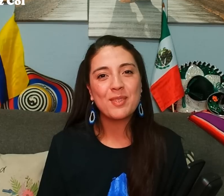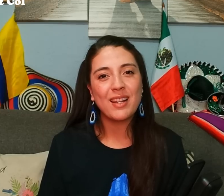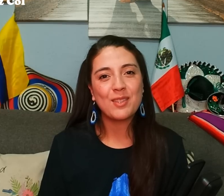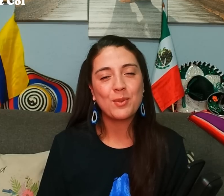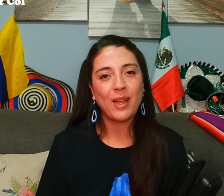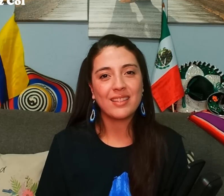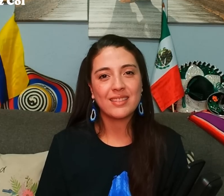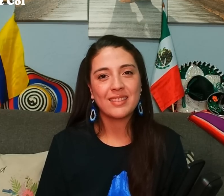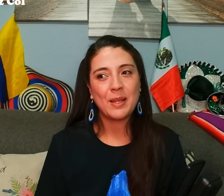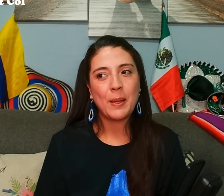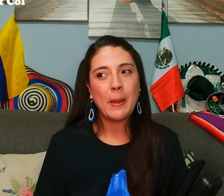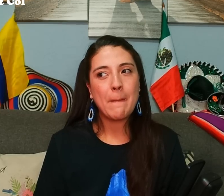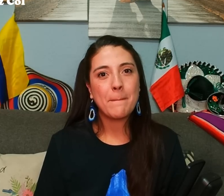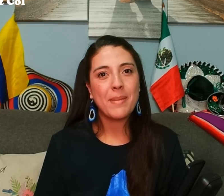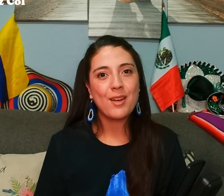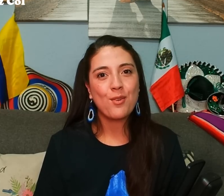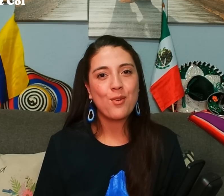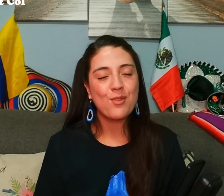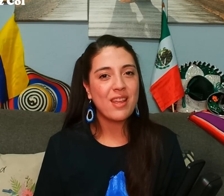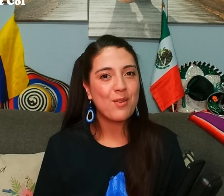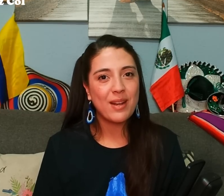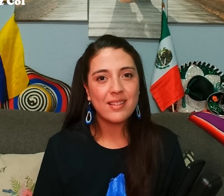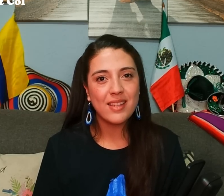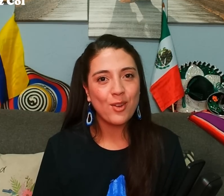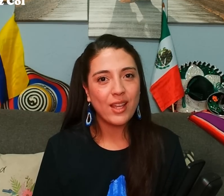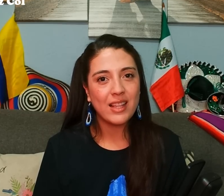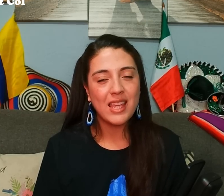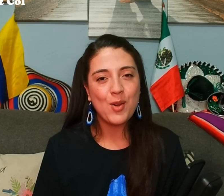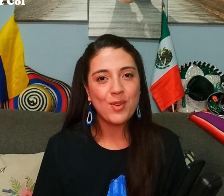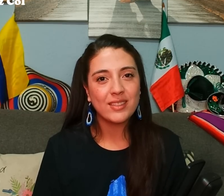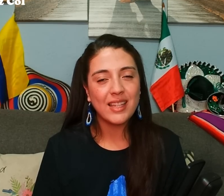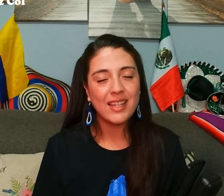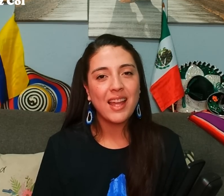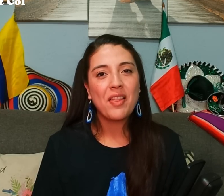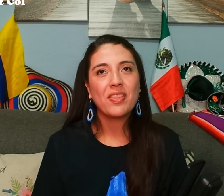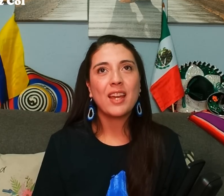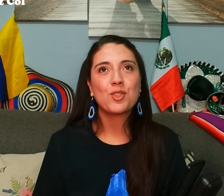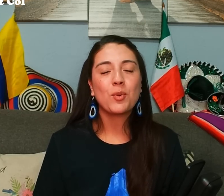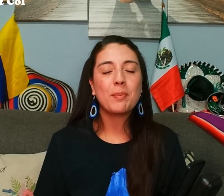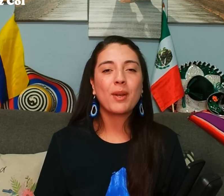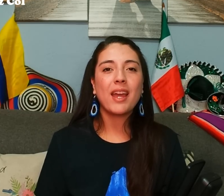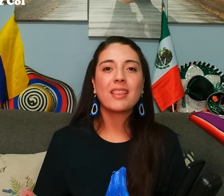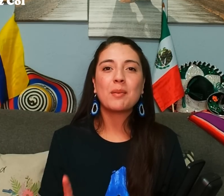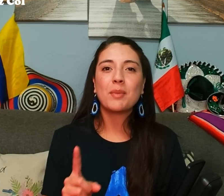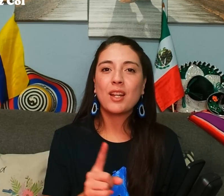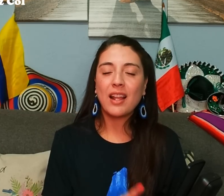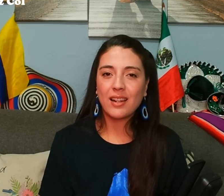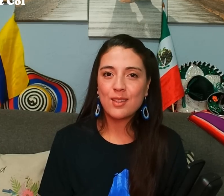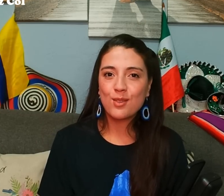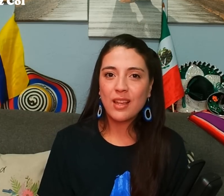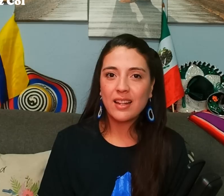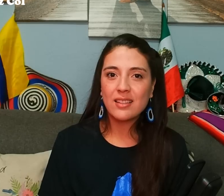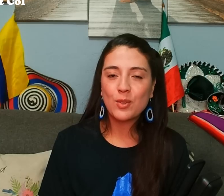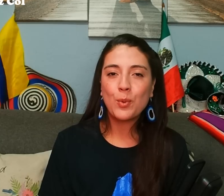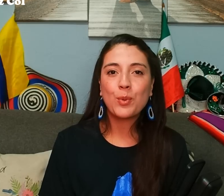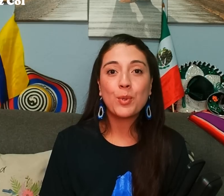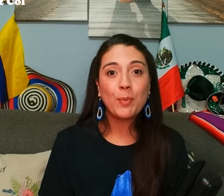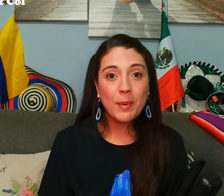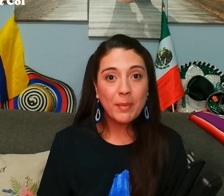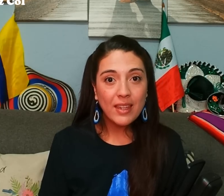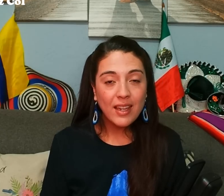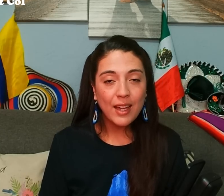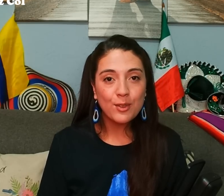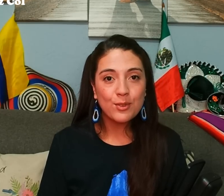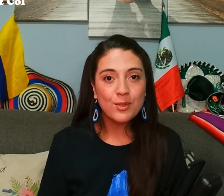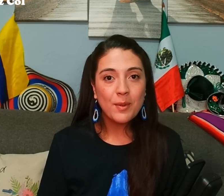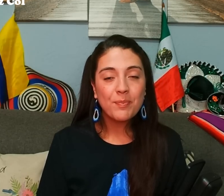más por si las dudas. Pero ni aún así, oigan, ni aún así. De hecho, vi por ahí también en las redes sociales un grupo